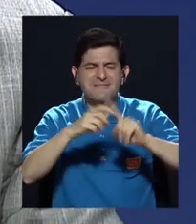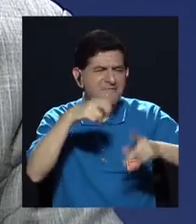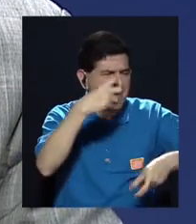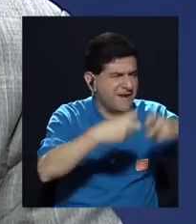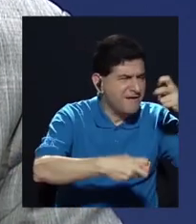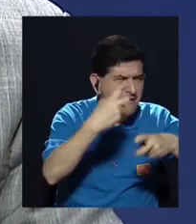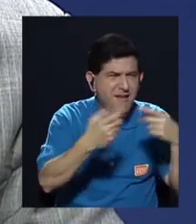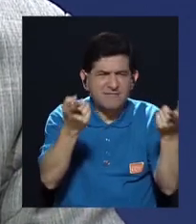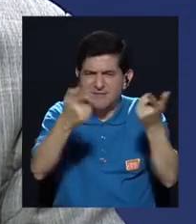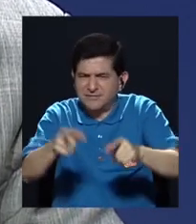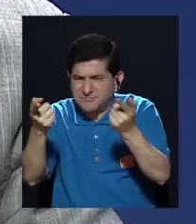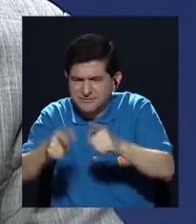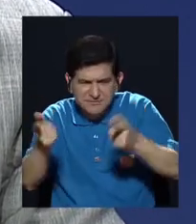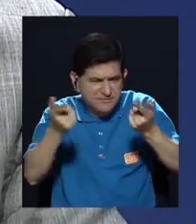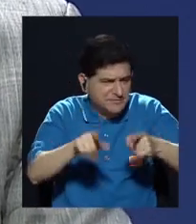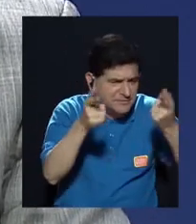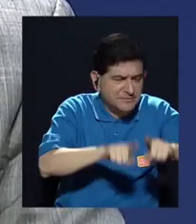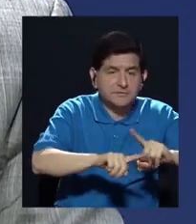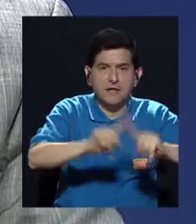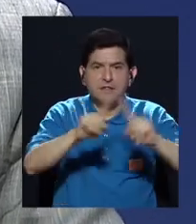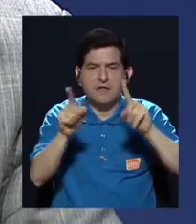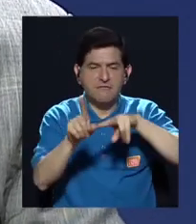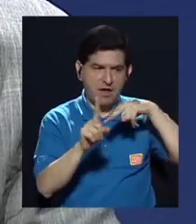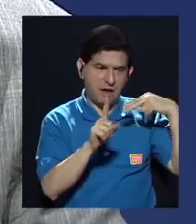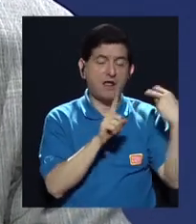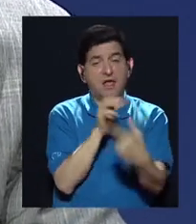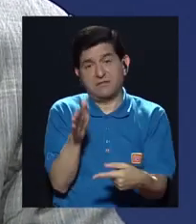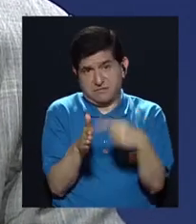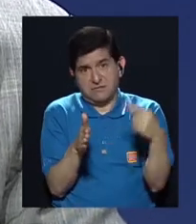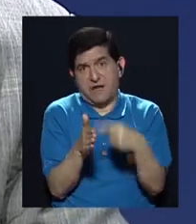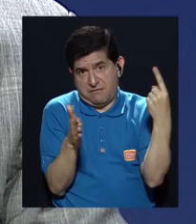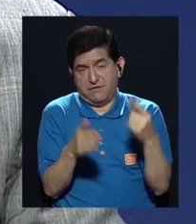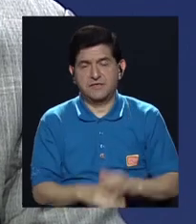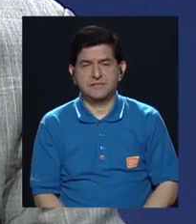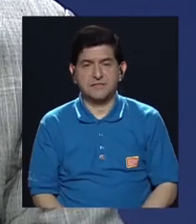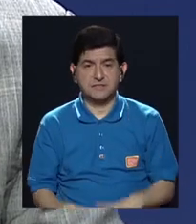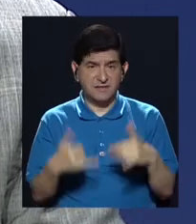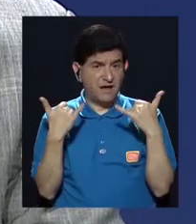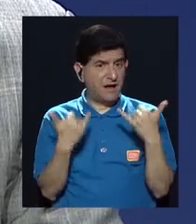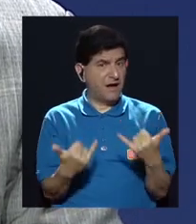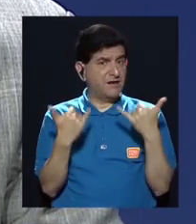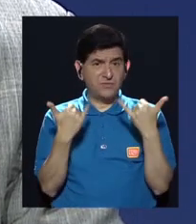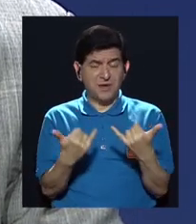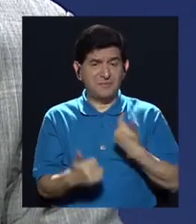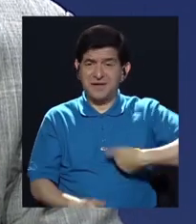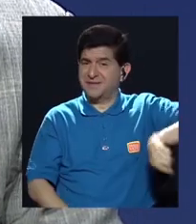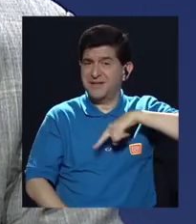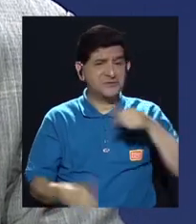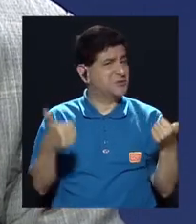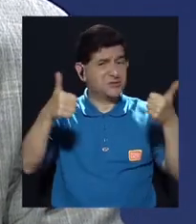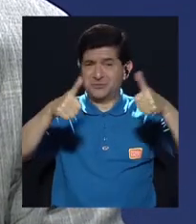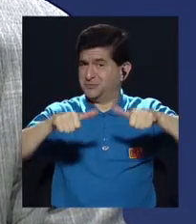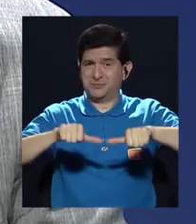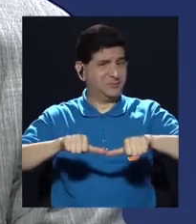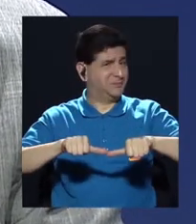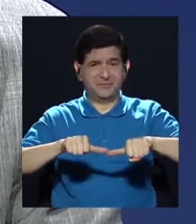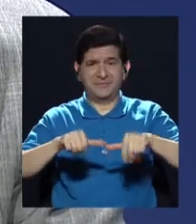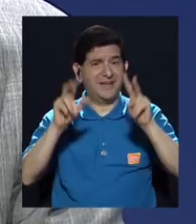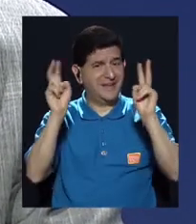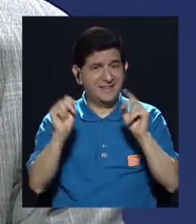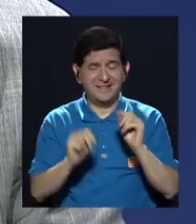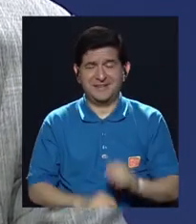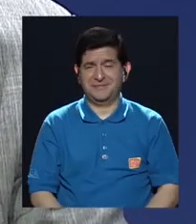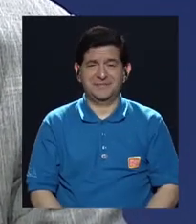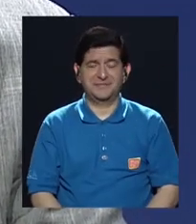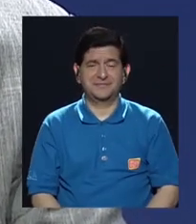diferentes problemas que se presentan, con diferentes enfoques a veces. Tanto que esta es la hora que no nos hemos puesto de acuerdo sobre